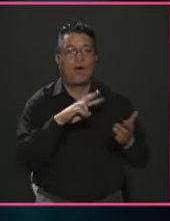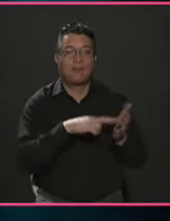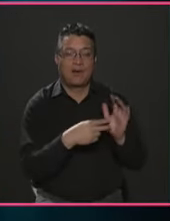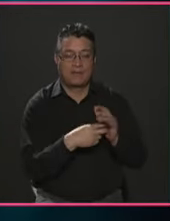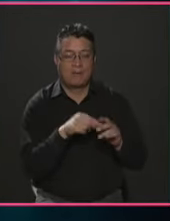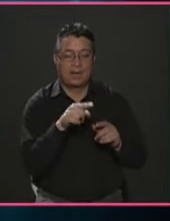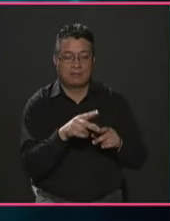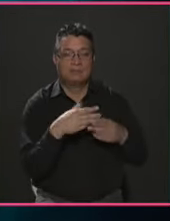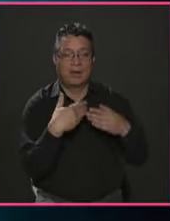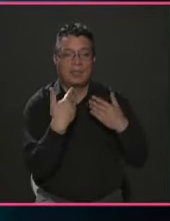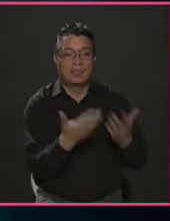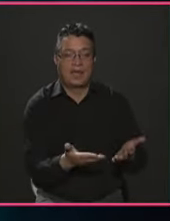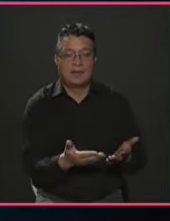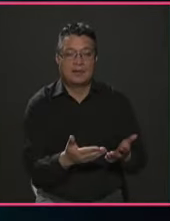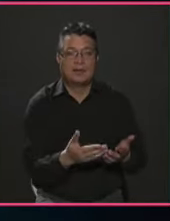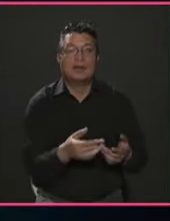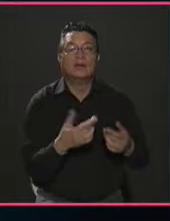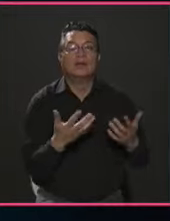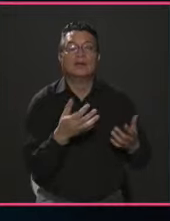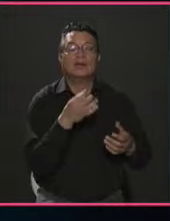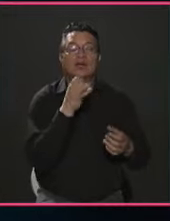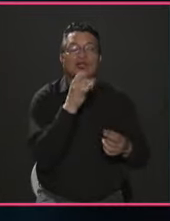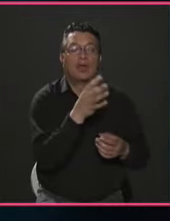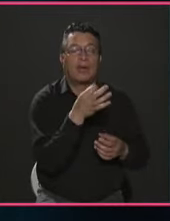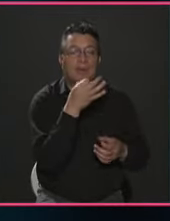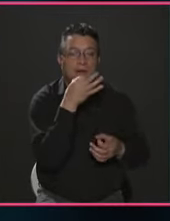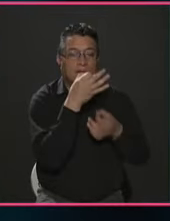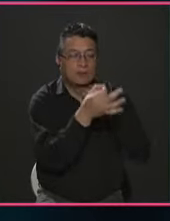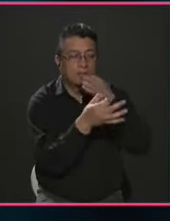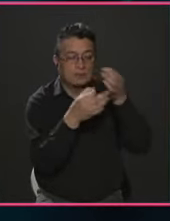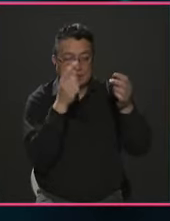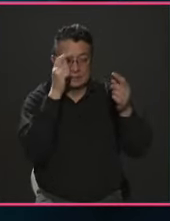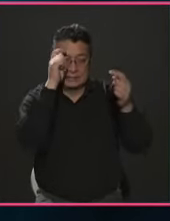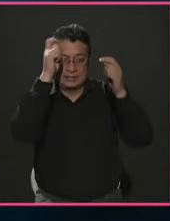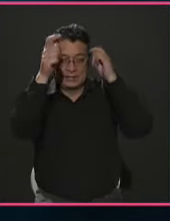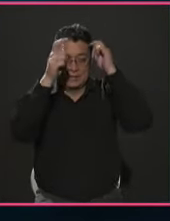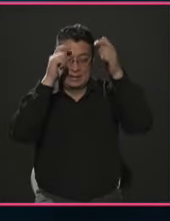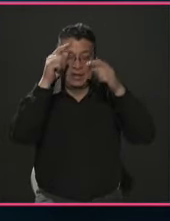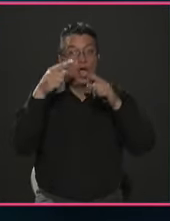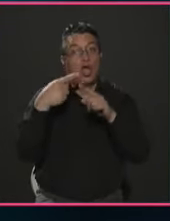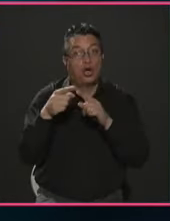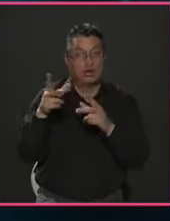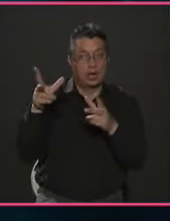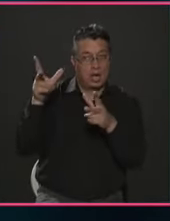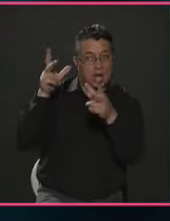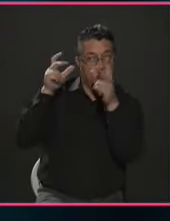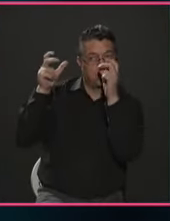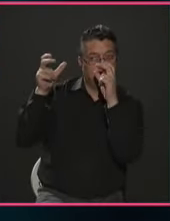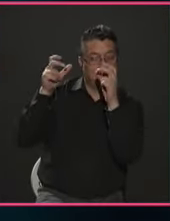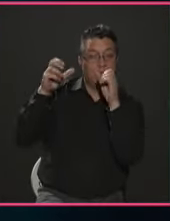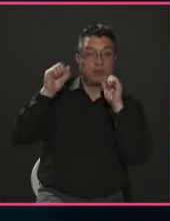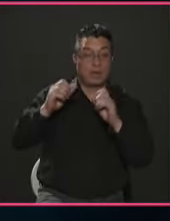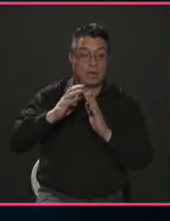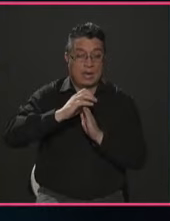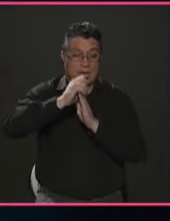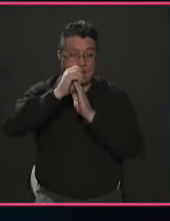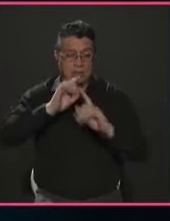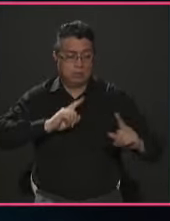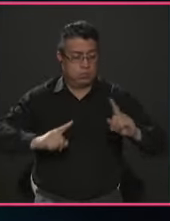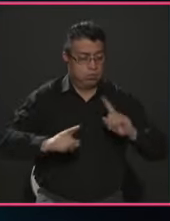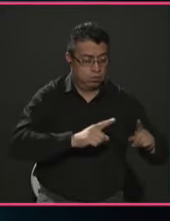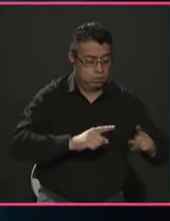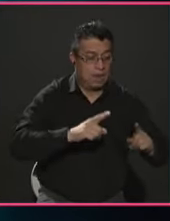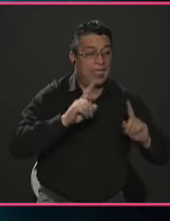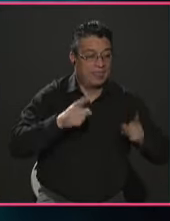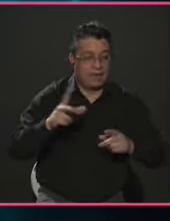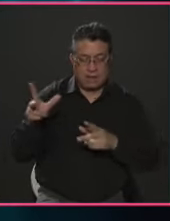esto va a sugerir y aquí uno podría simplemente dar ideas y la otra es escuchar y para liderar bien hay que escuchar